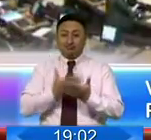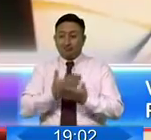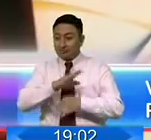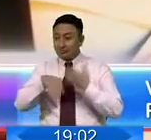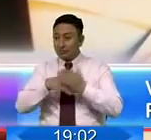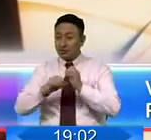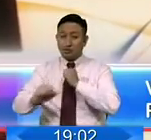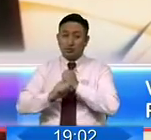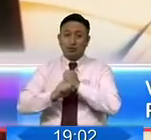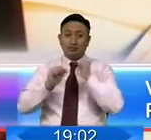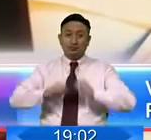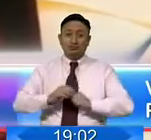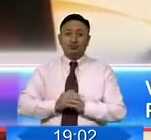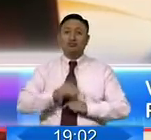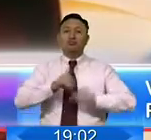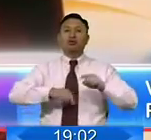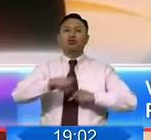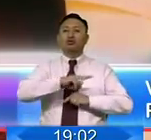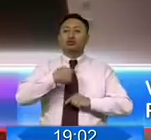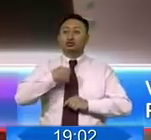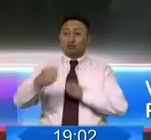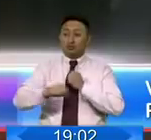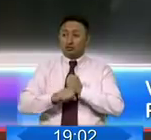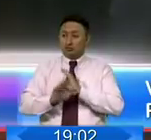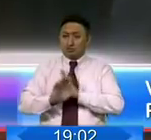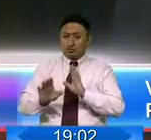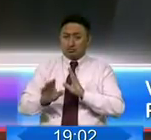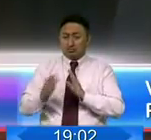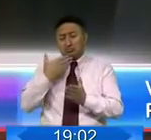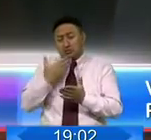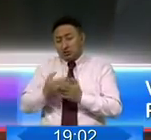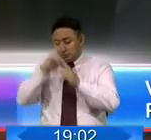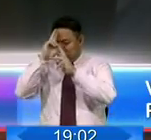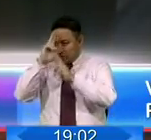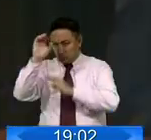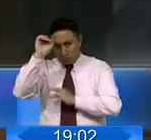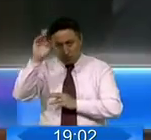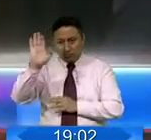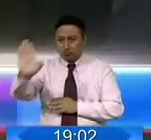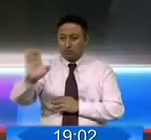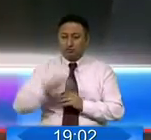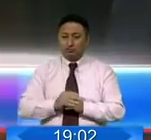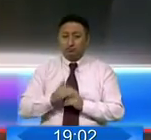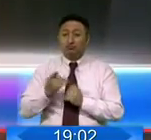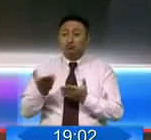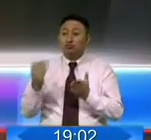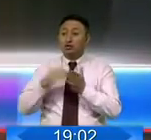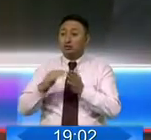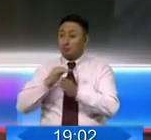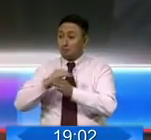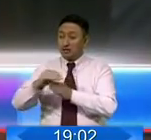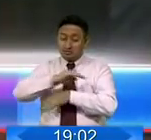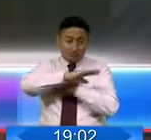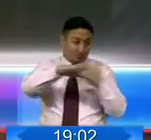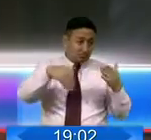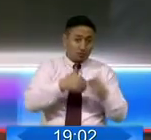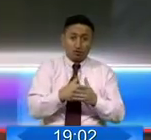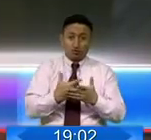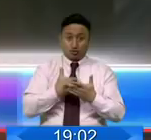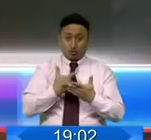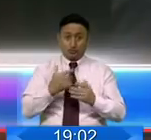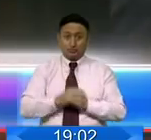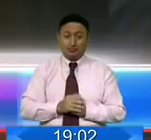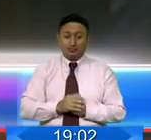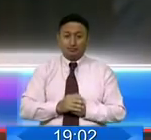de todos incluso de quienes no votaron a su favor respeto su opinión y los invitó nuevamente a todos como el que más